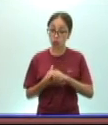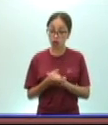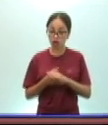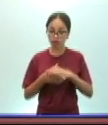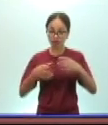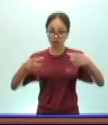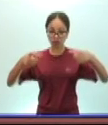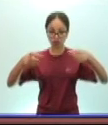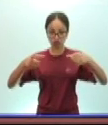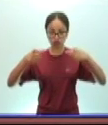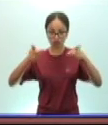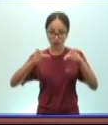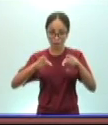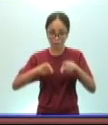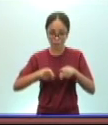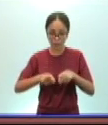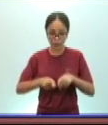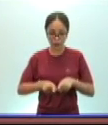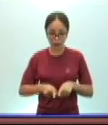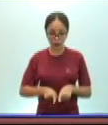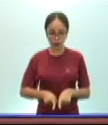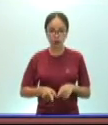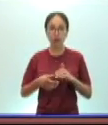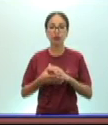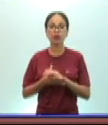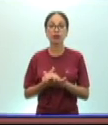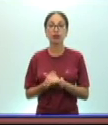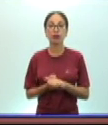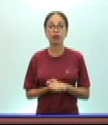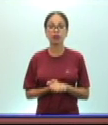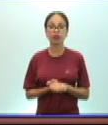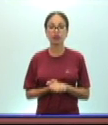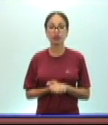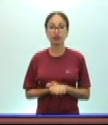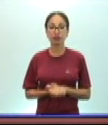embudo que se llama embudo liso.